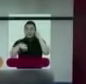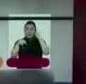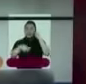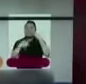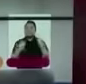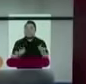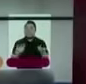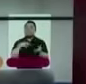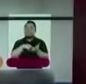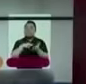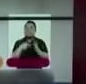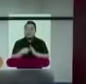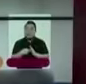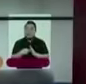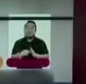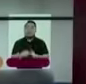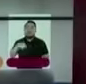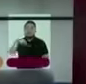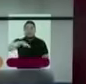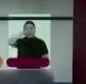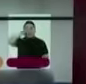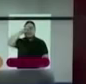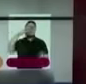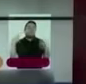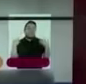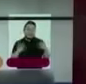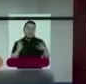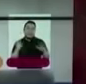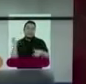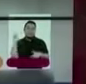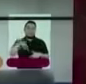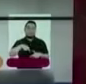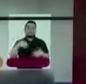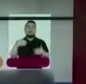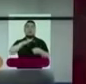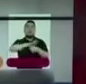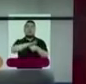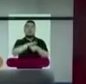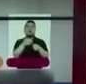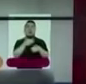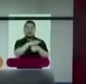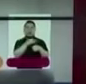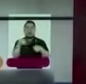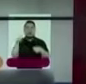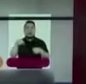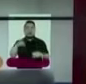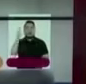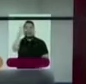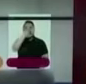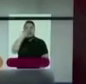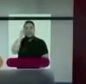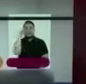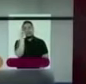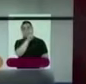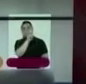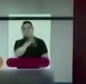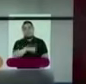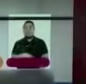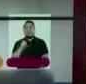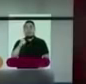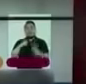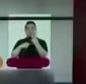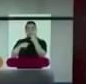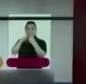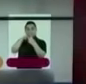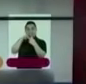hacer para dar las dos dosis. En los centros médicos es evidente. Si tienes las enfermeras y los doctores,